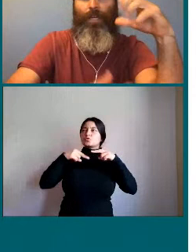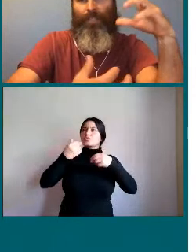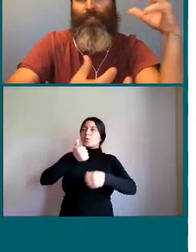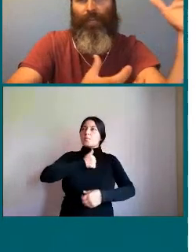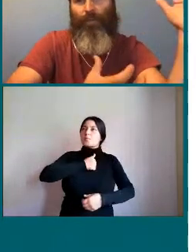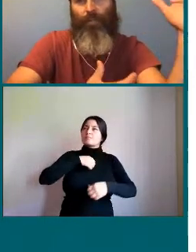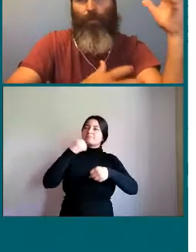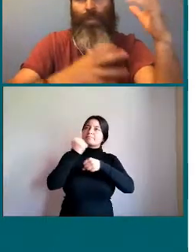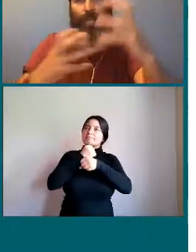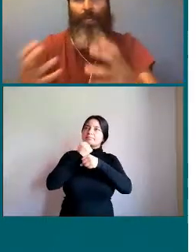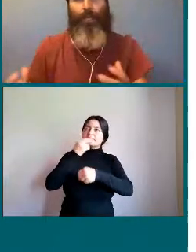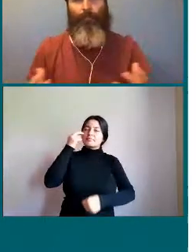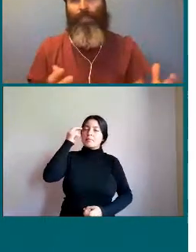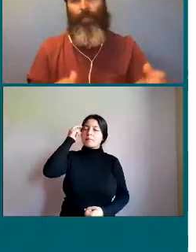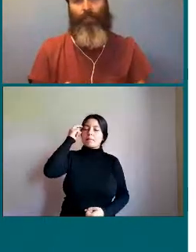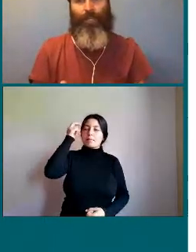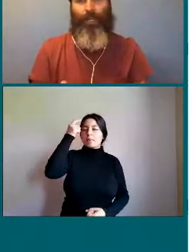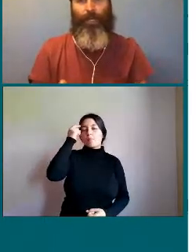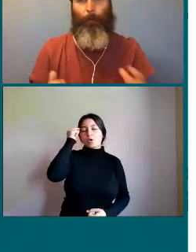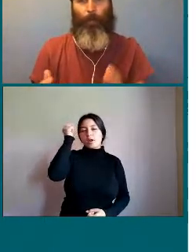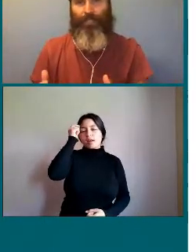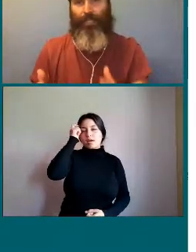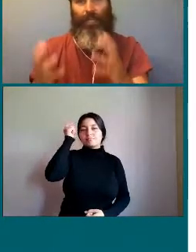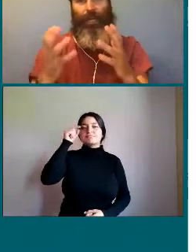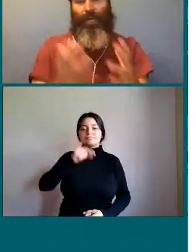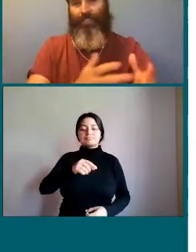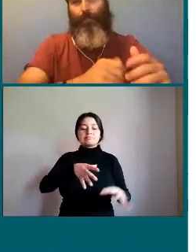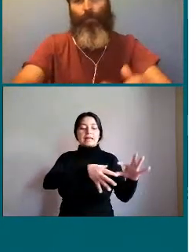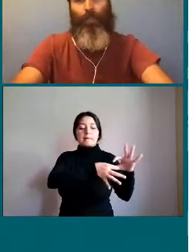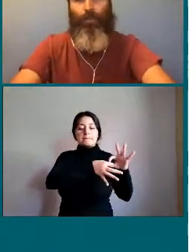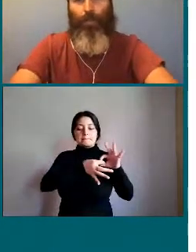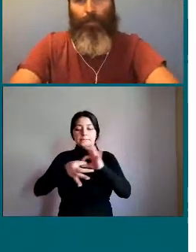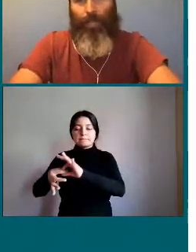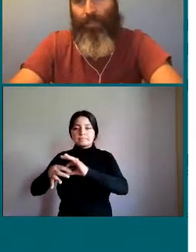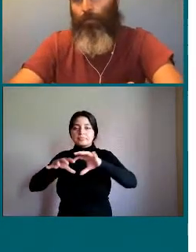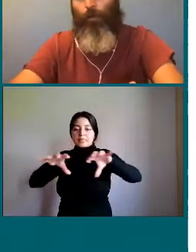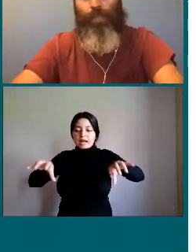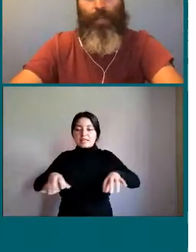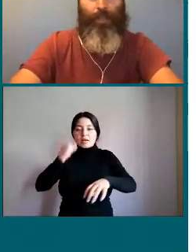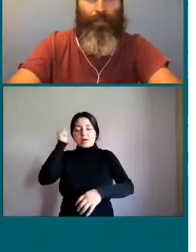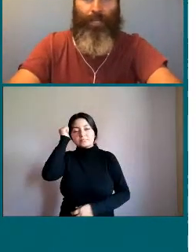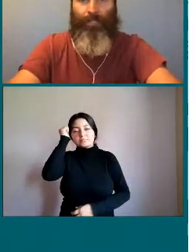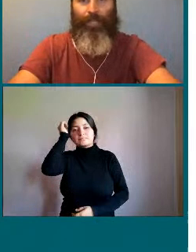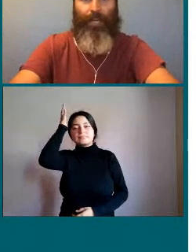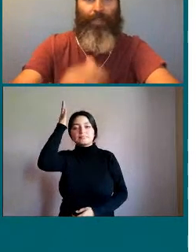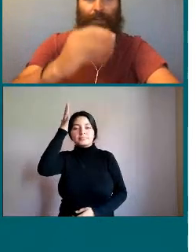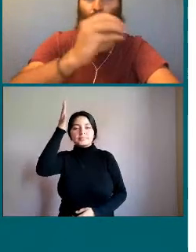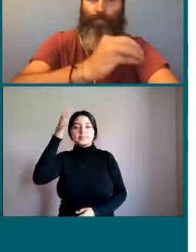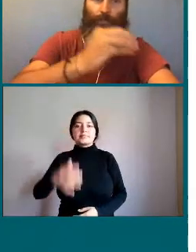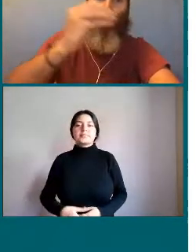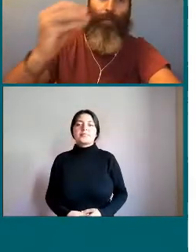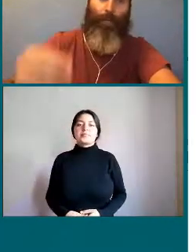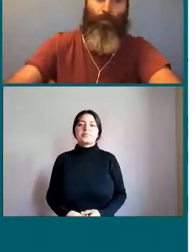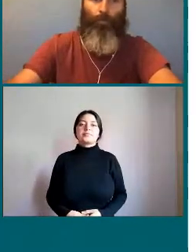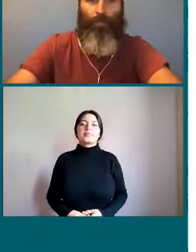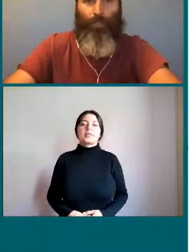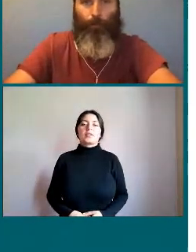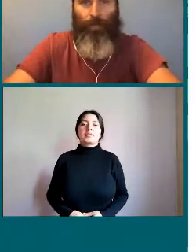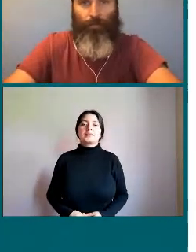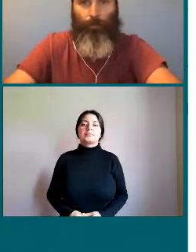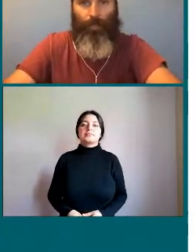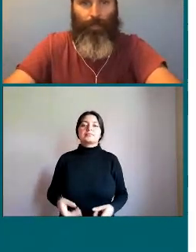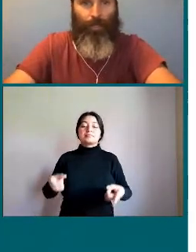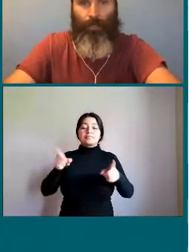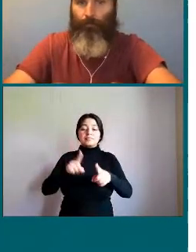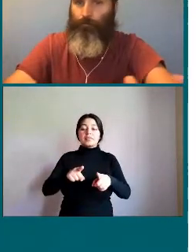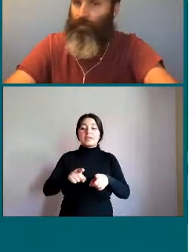acuerdo? Esta sería una secuencia didáctica en base a este modelo de hacer una unidad didáctica integrada con estos resultados